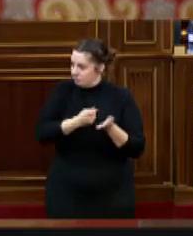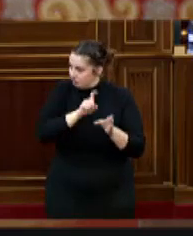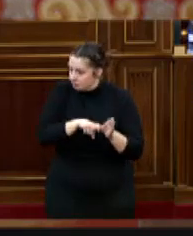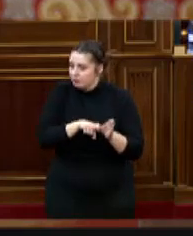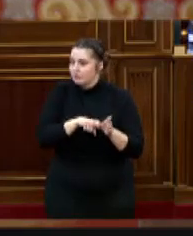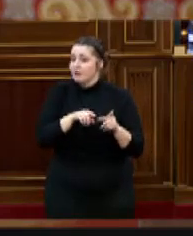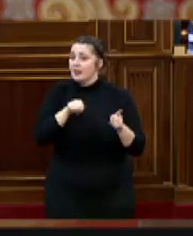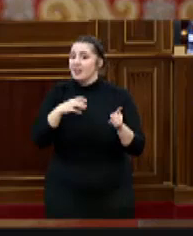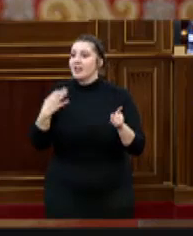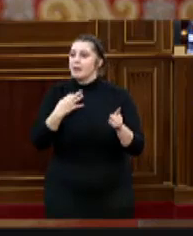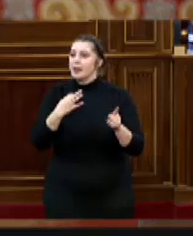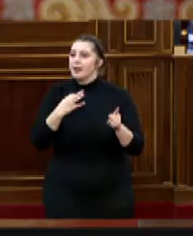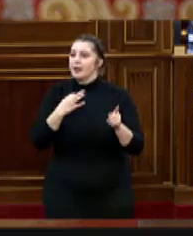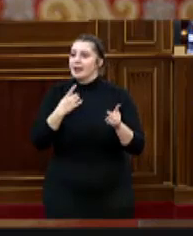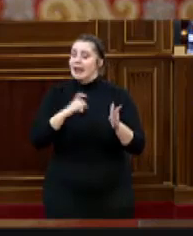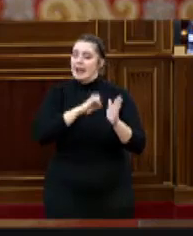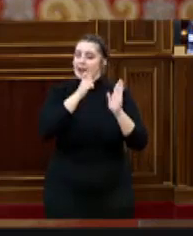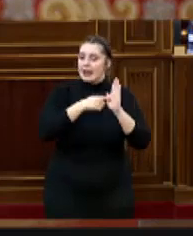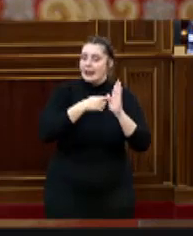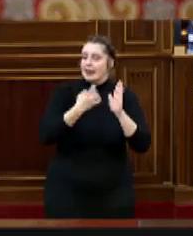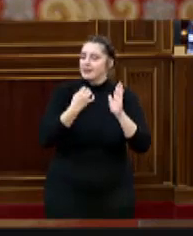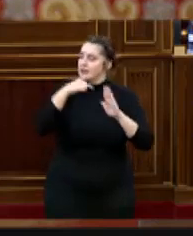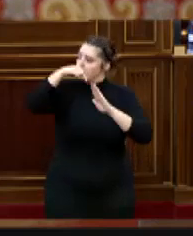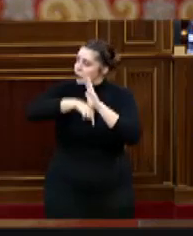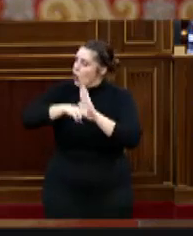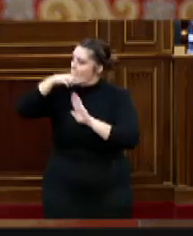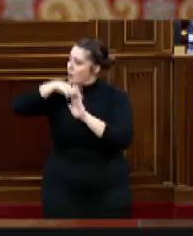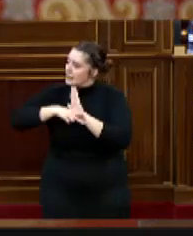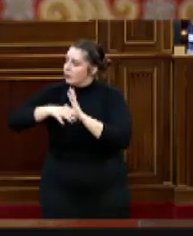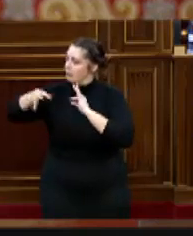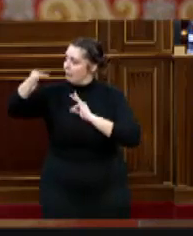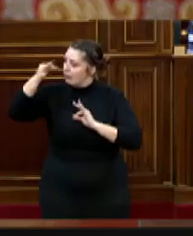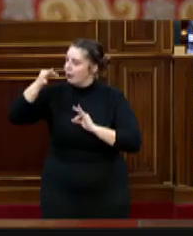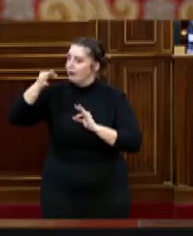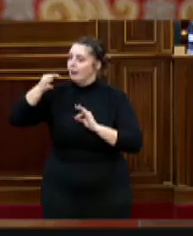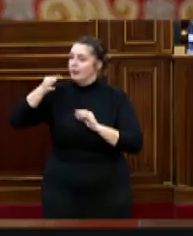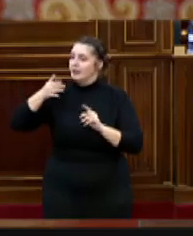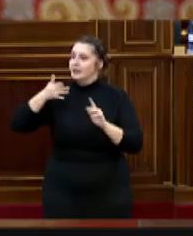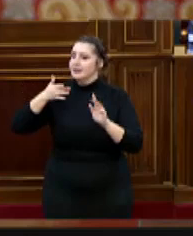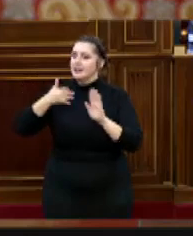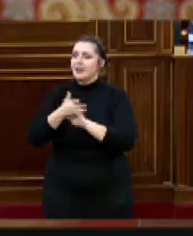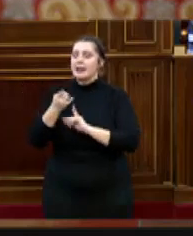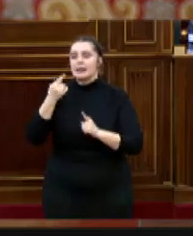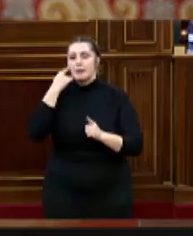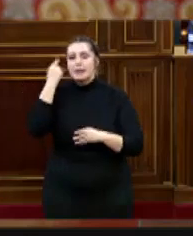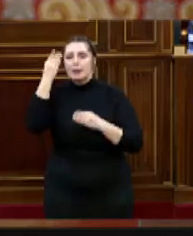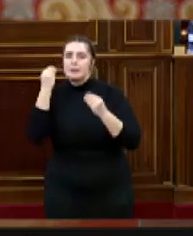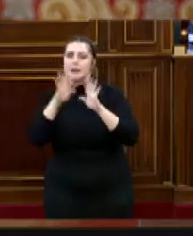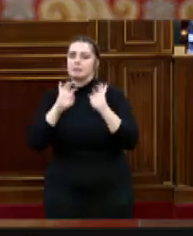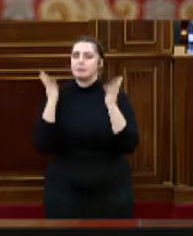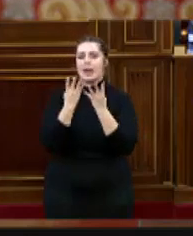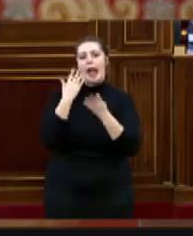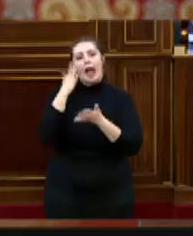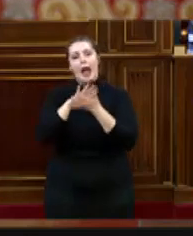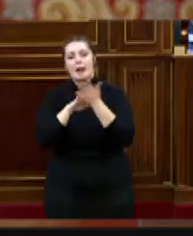unos desarrollos normativos y también que todos aprendamos conjuntamente De qué manera podemos